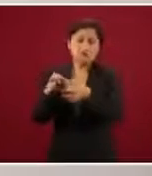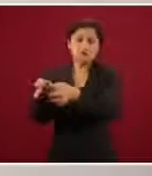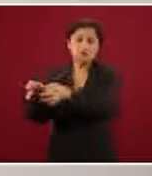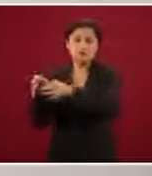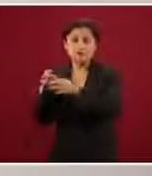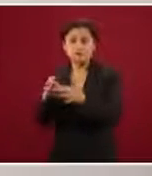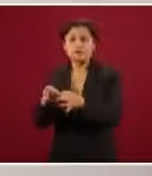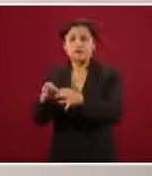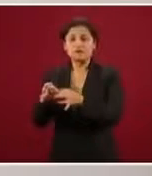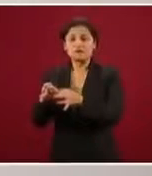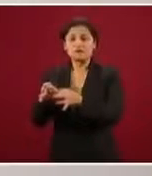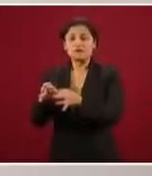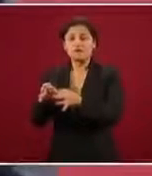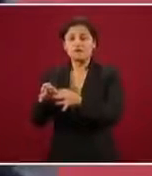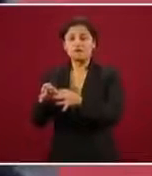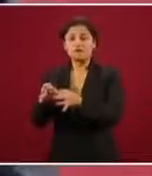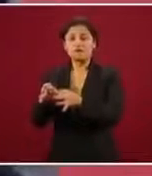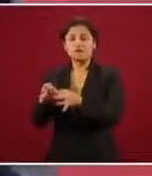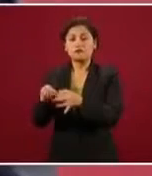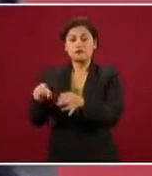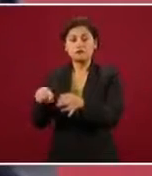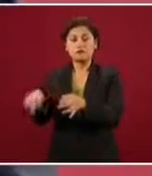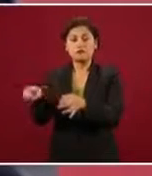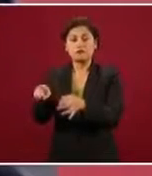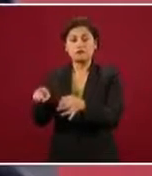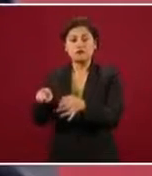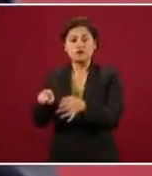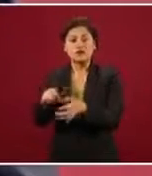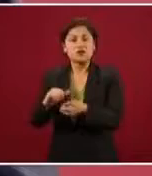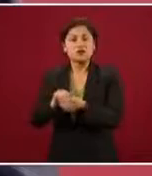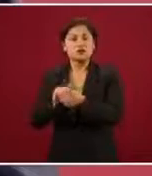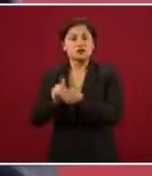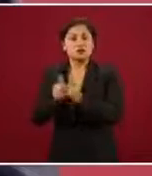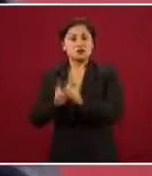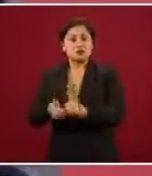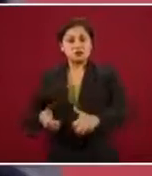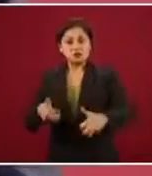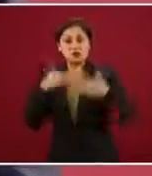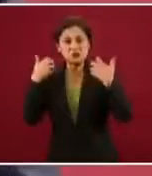y se enfurezca más?